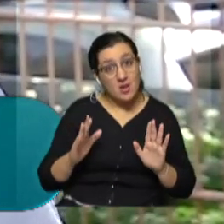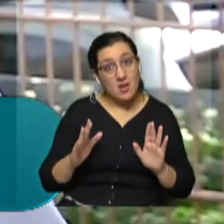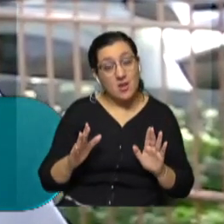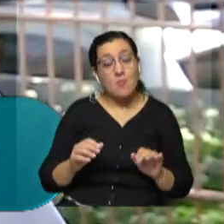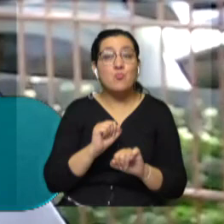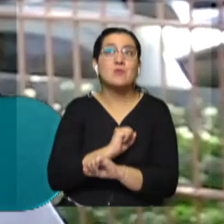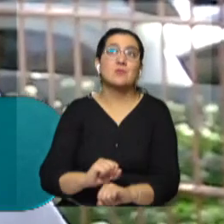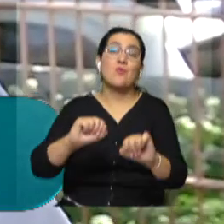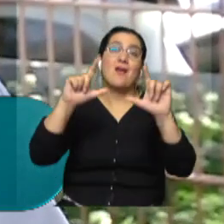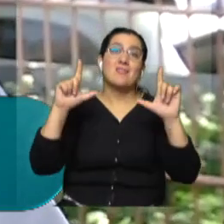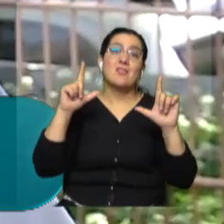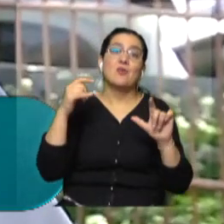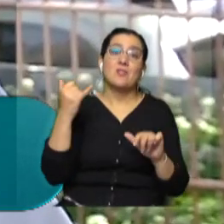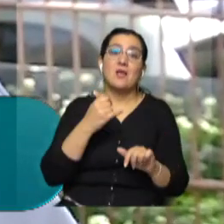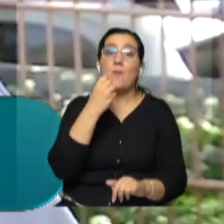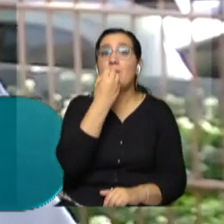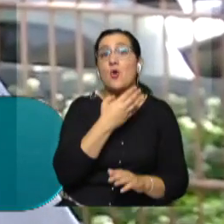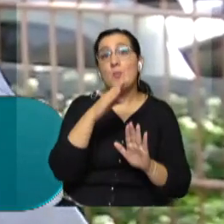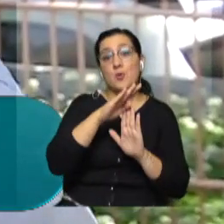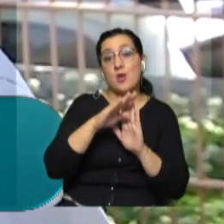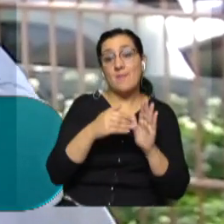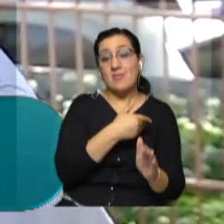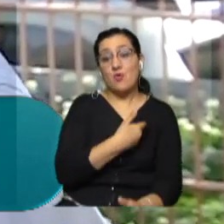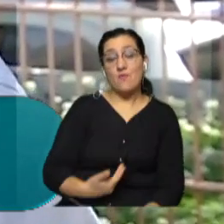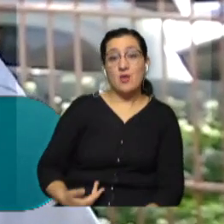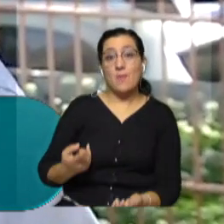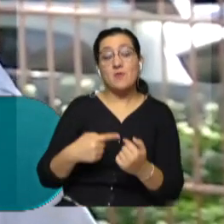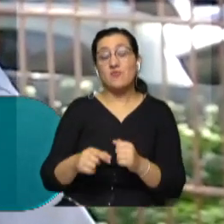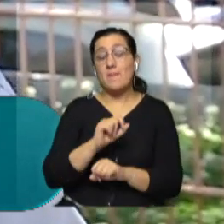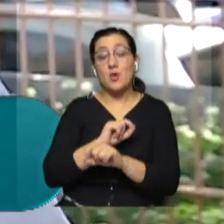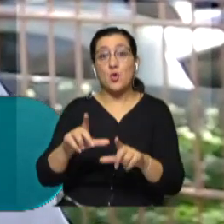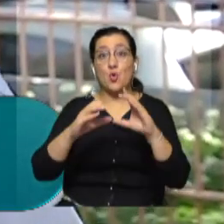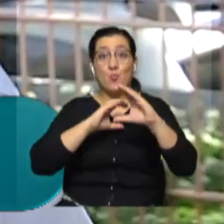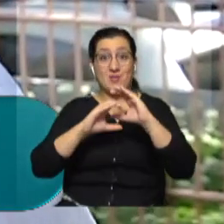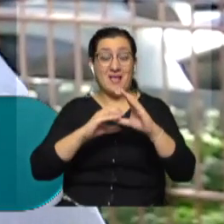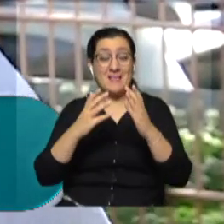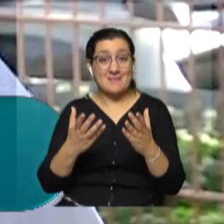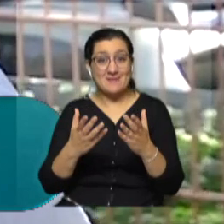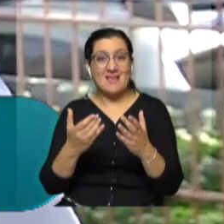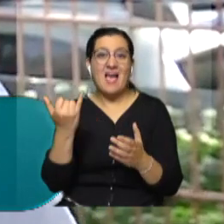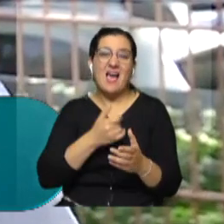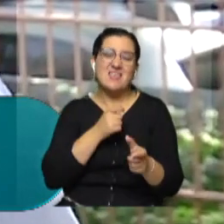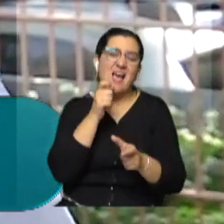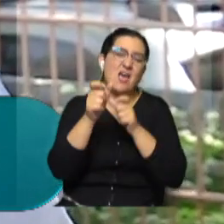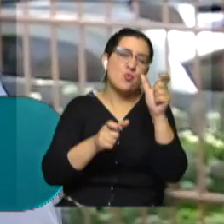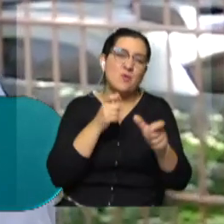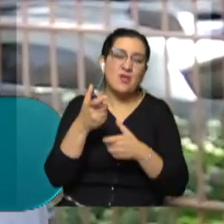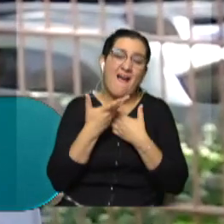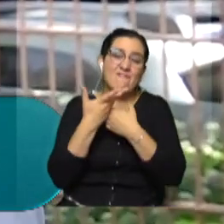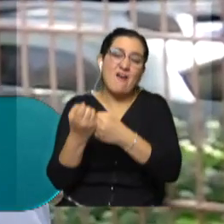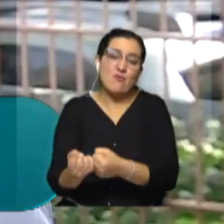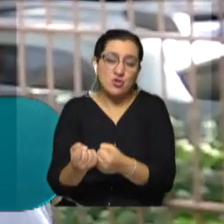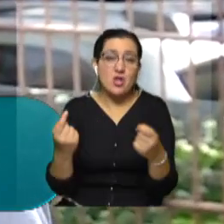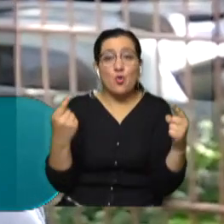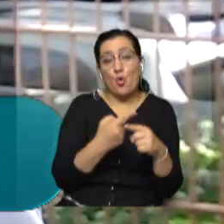un candidato tenga un mejor programa de gobierno, pero que sea peor comunicando. O sea, hay argumentos a favor de los debates,